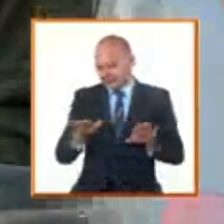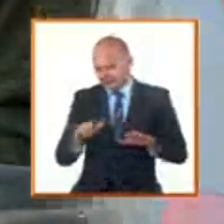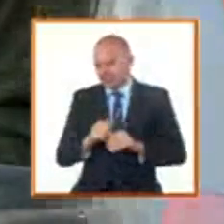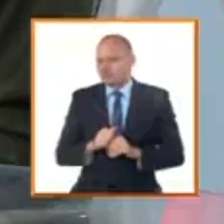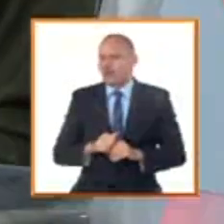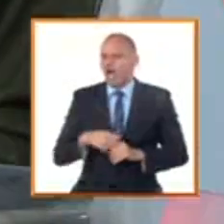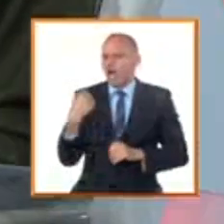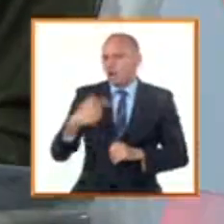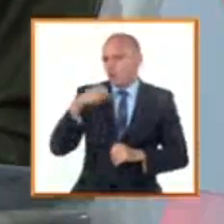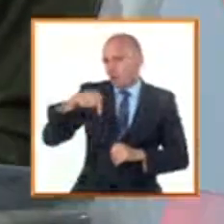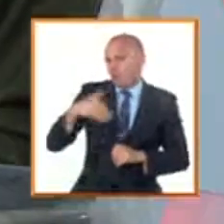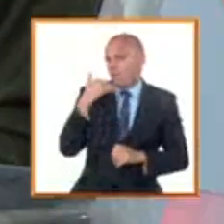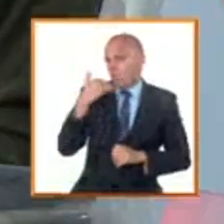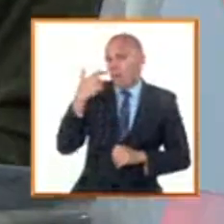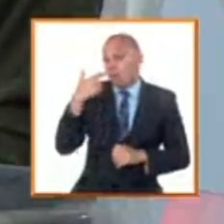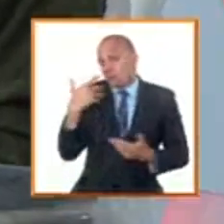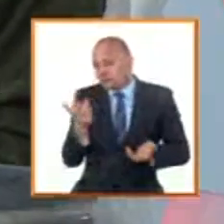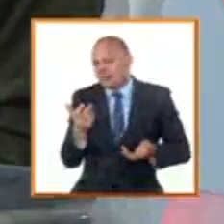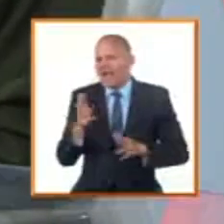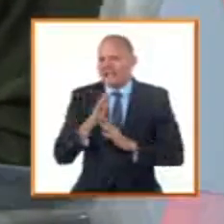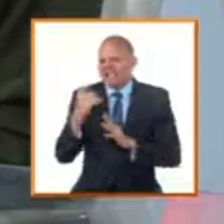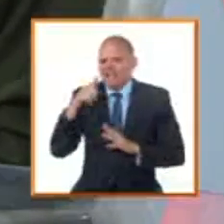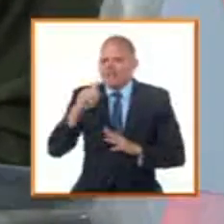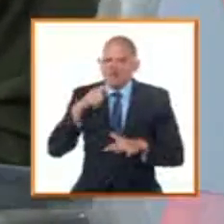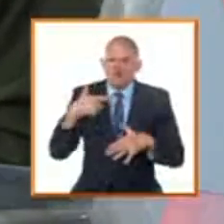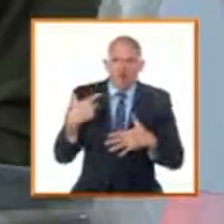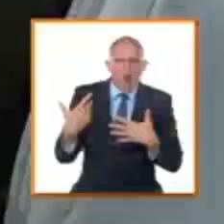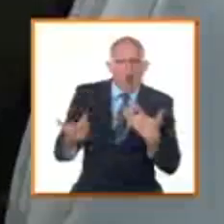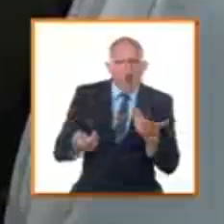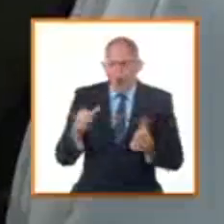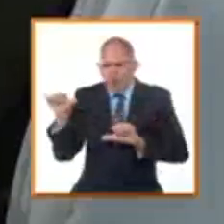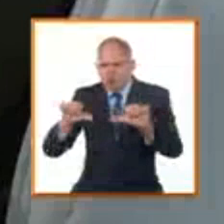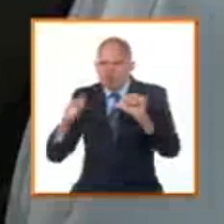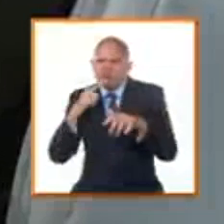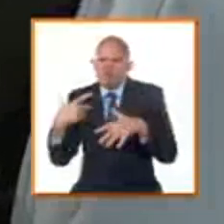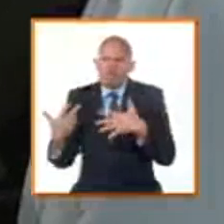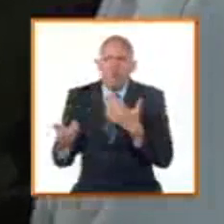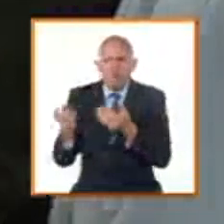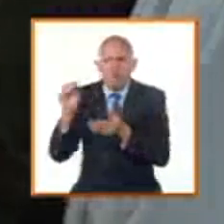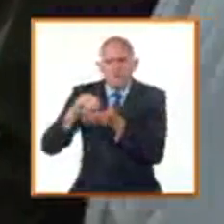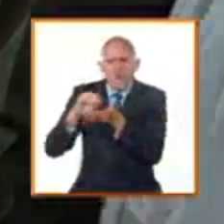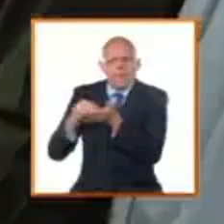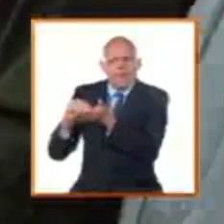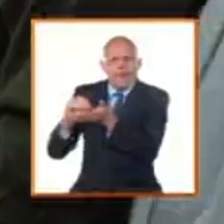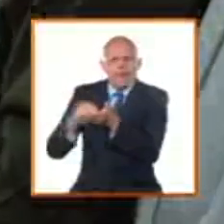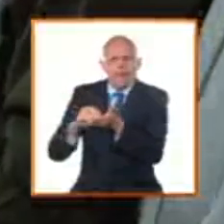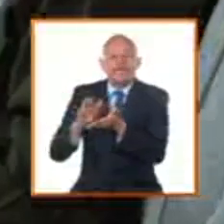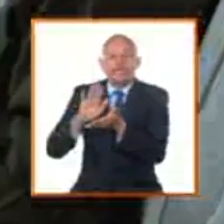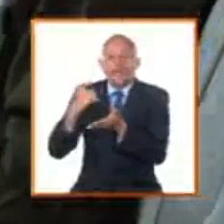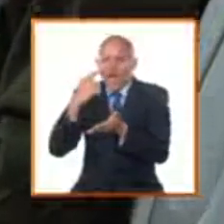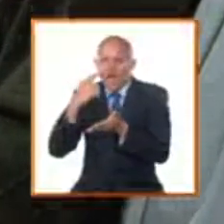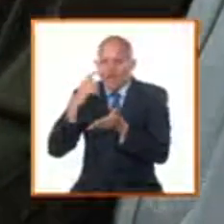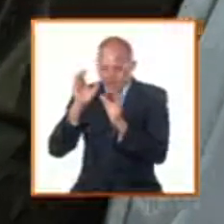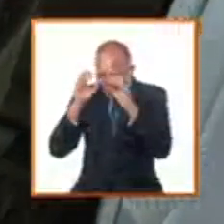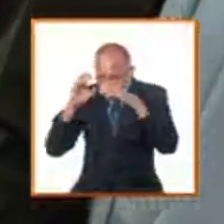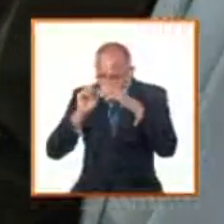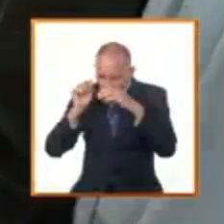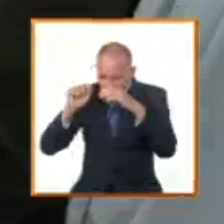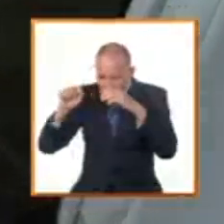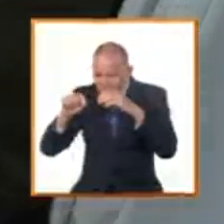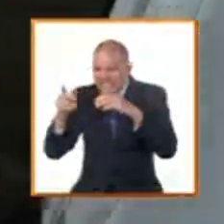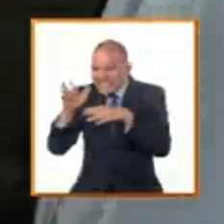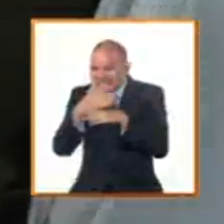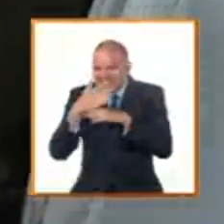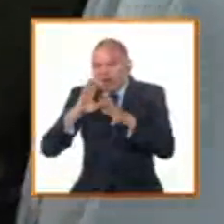formulaciones de este tipo de droga. Sí, de esta marihuana sintética, de este cannabinoide, 40 formulaciones se han podido identificar en Cuba. Se han podido identificar en Cuba. Y